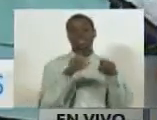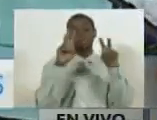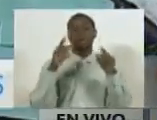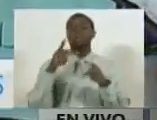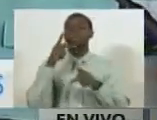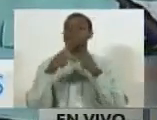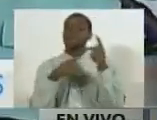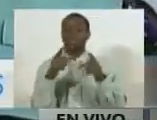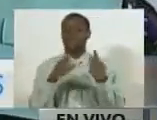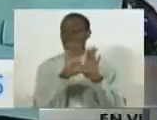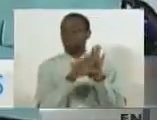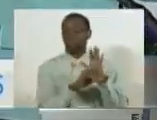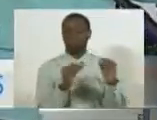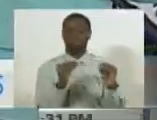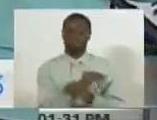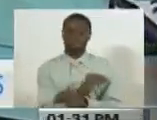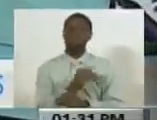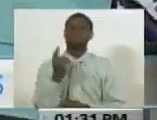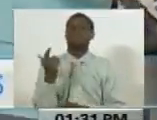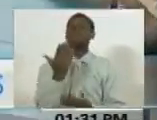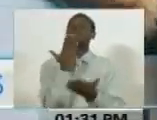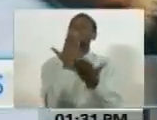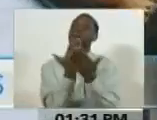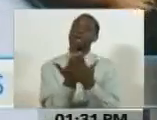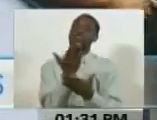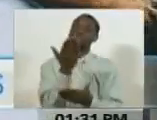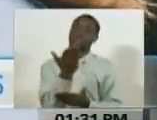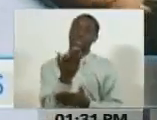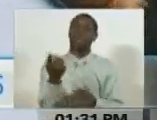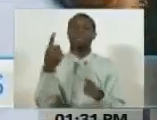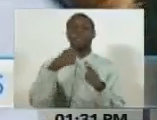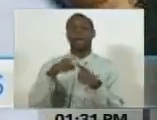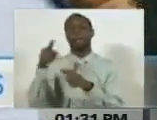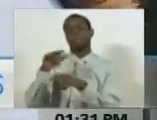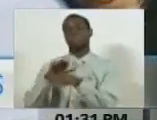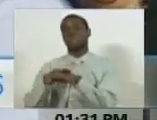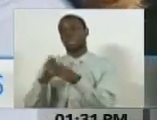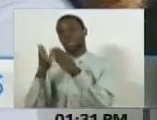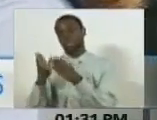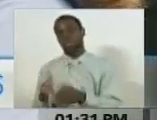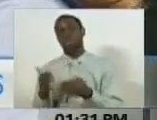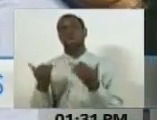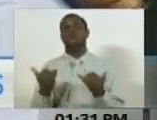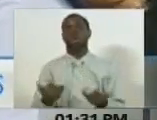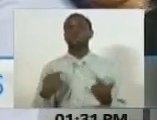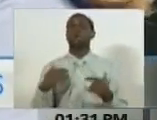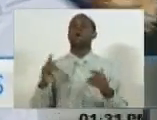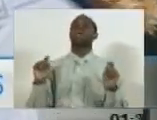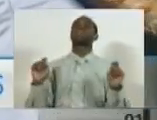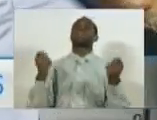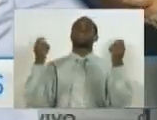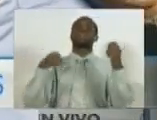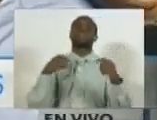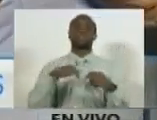es inconstitucional. Y hoy, gracias a usted y a nuestro ministro Elías Agua, hoy se está haciendo justicia. Muy